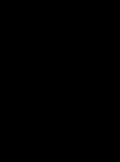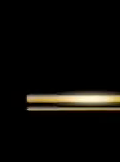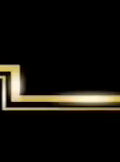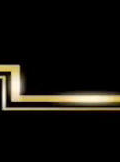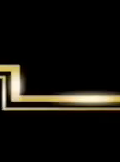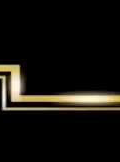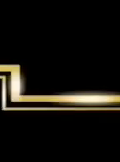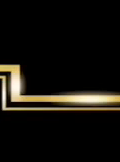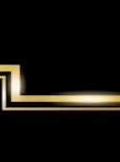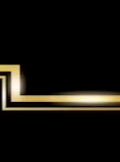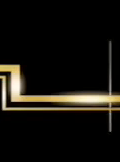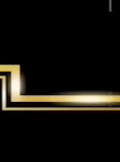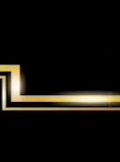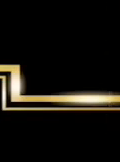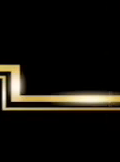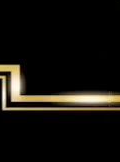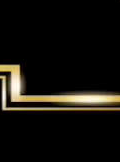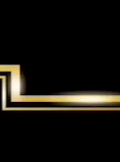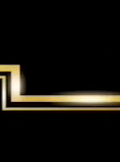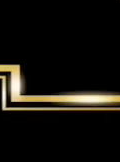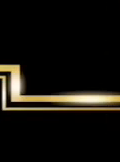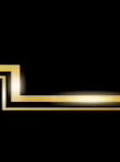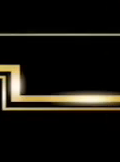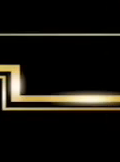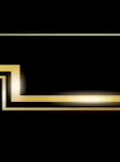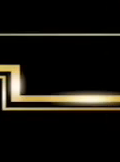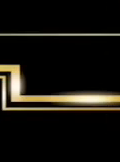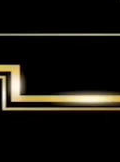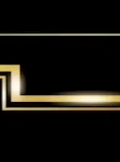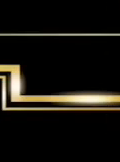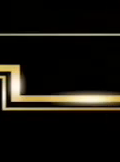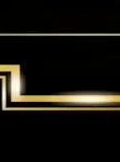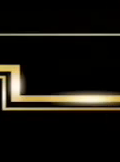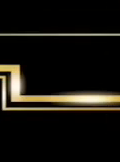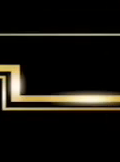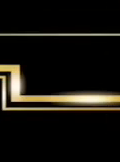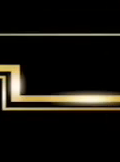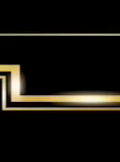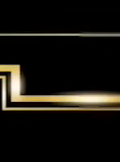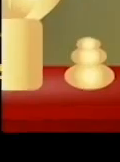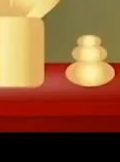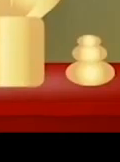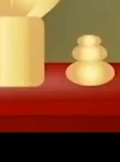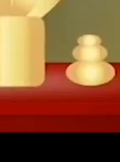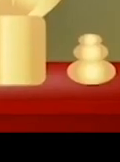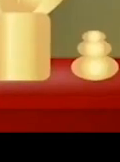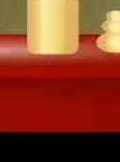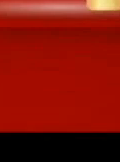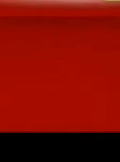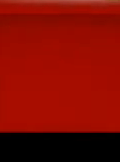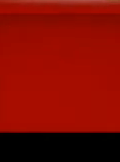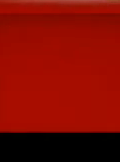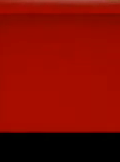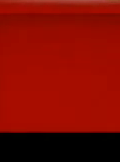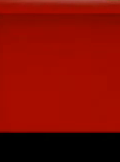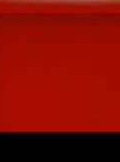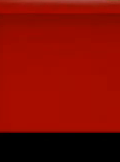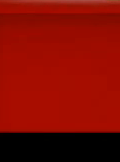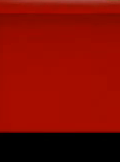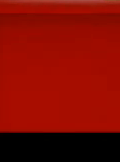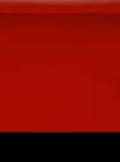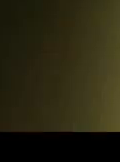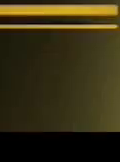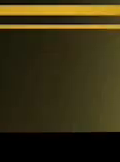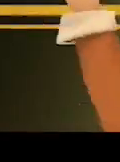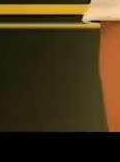En la sociedad de lectores de El Telégrafo hay personas que comparten tus gustos y aficiones. Por ejemplo, Luna, que le encanta el entretenimiento y el